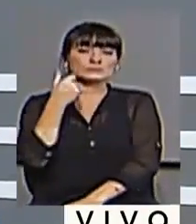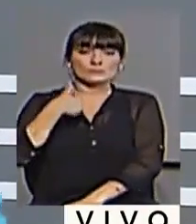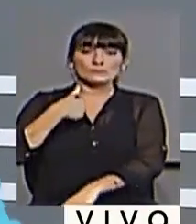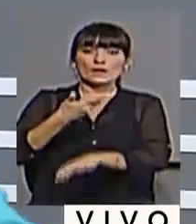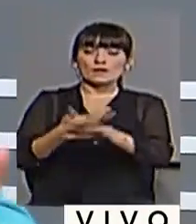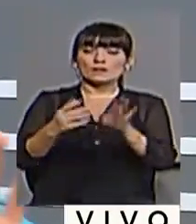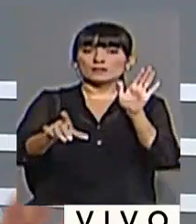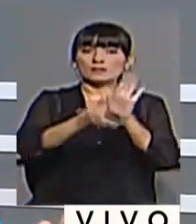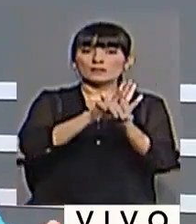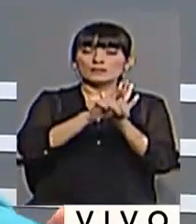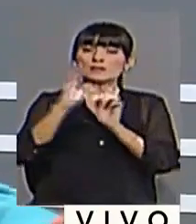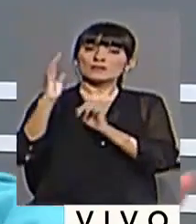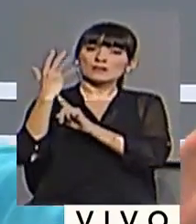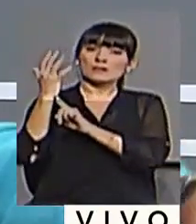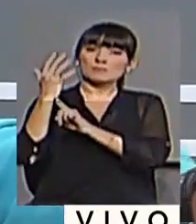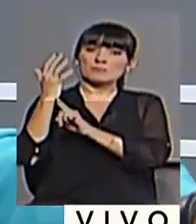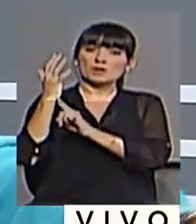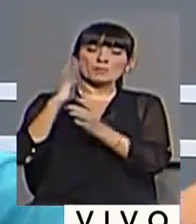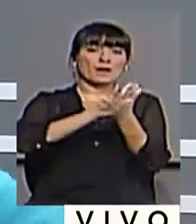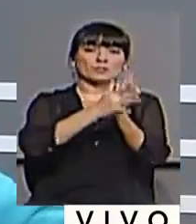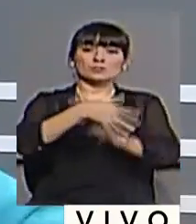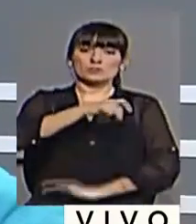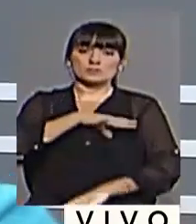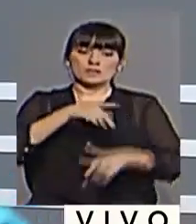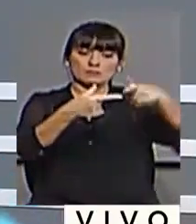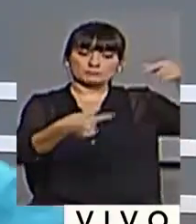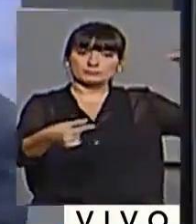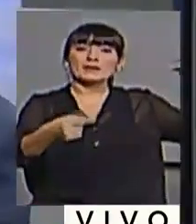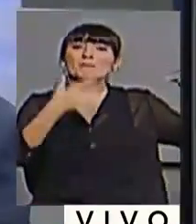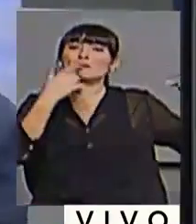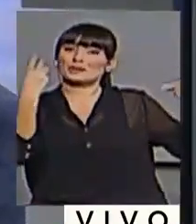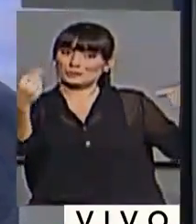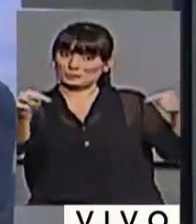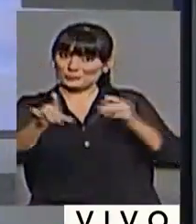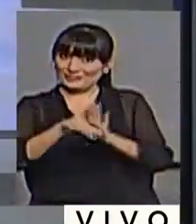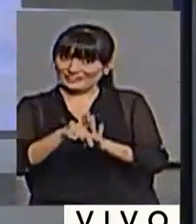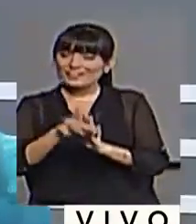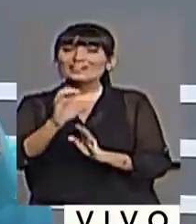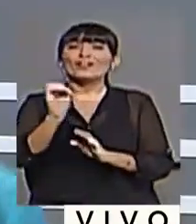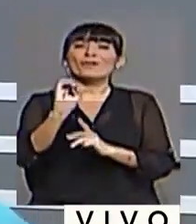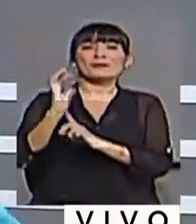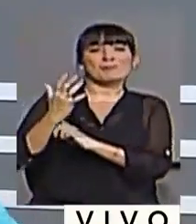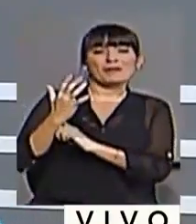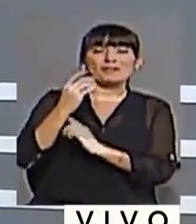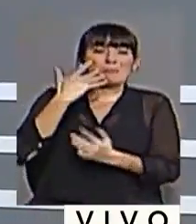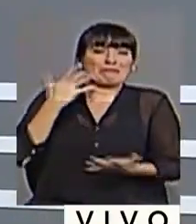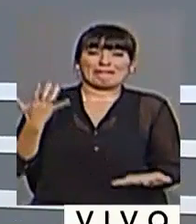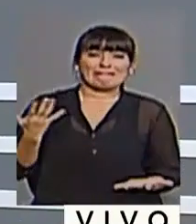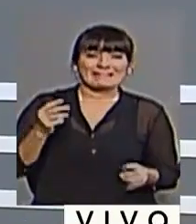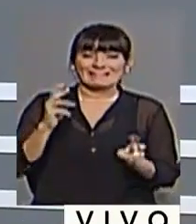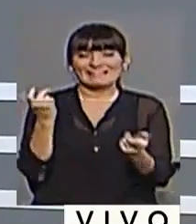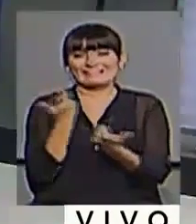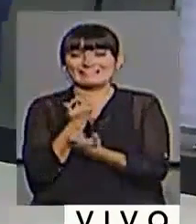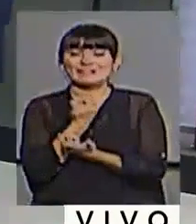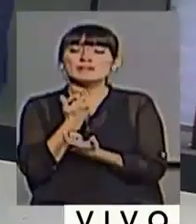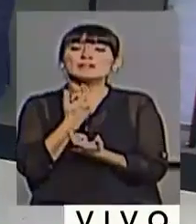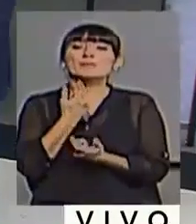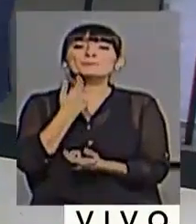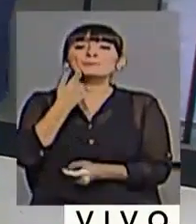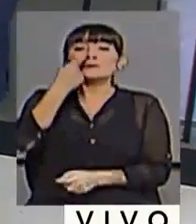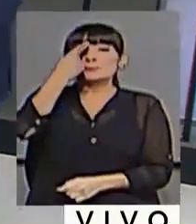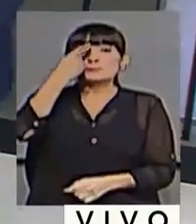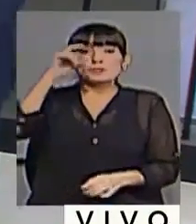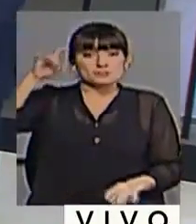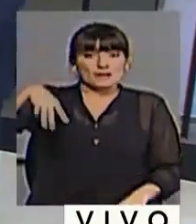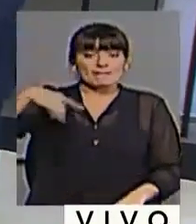para financiar horas de champú. ¿Por qué es suya? Porque es el espejo. Porque es el espejo como corresponde. Pero ¿sabes qué pasa? Que